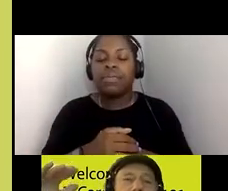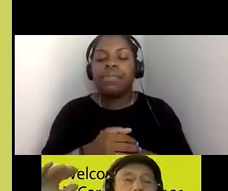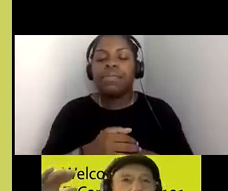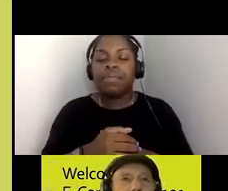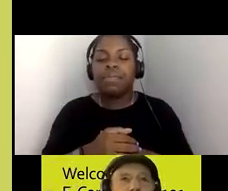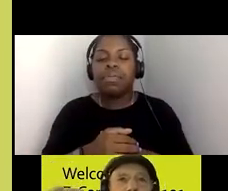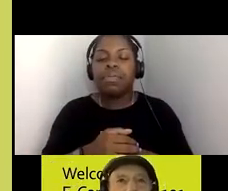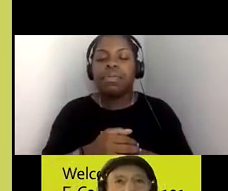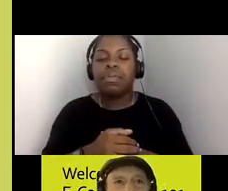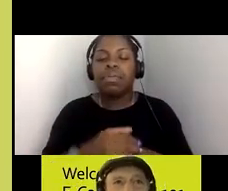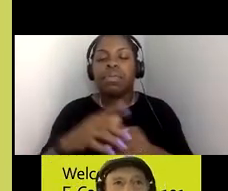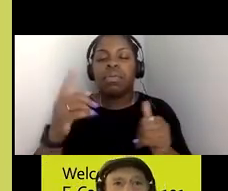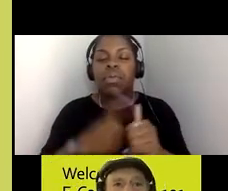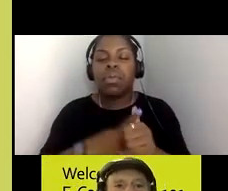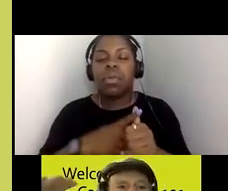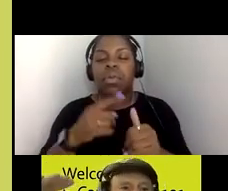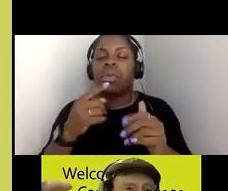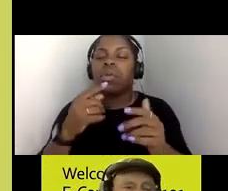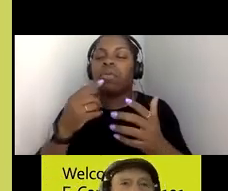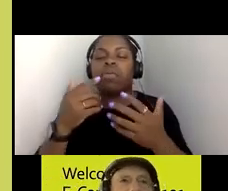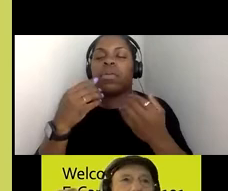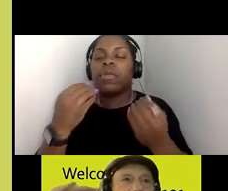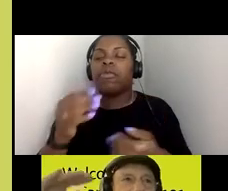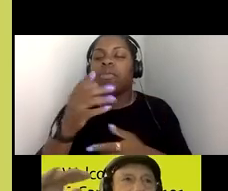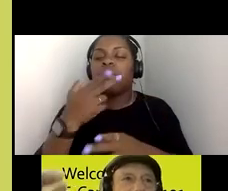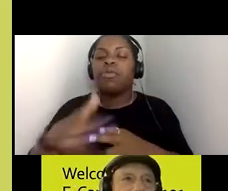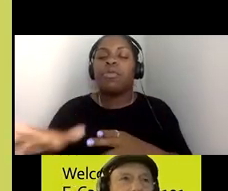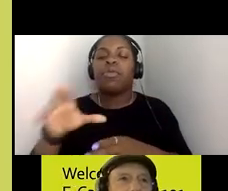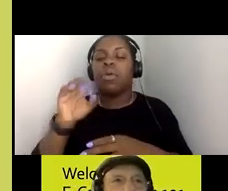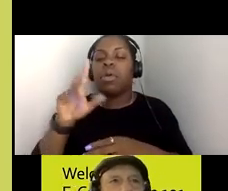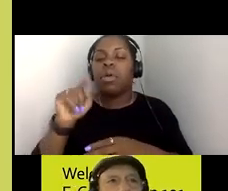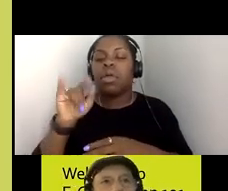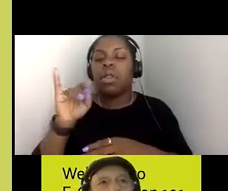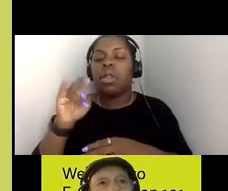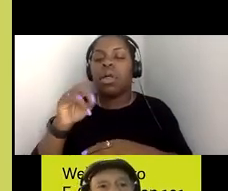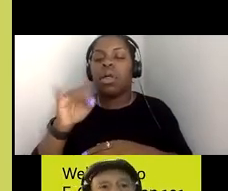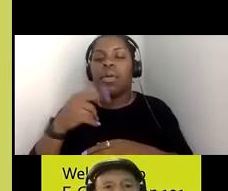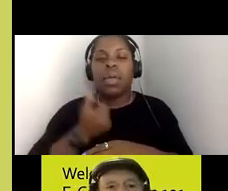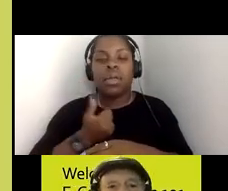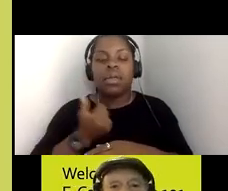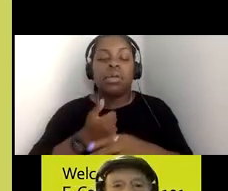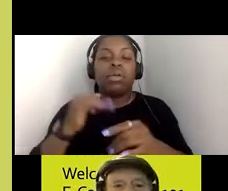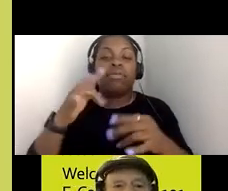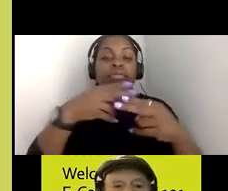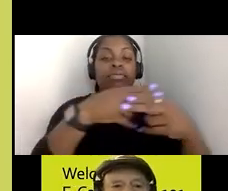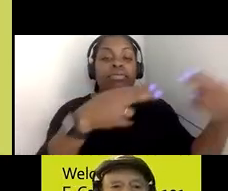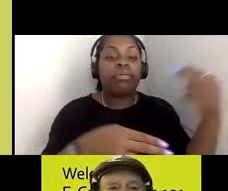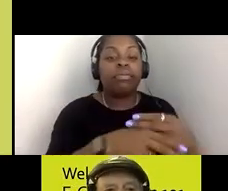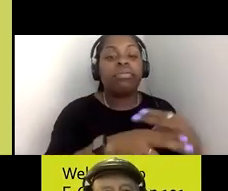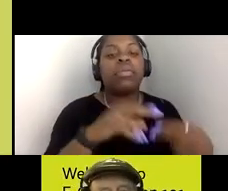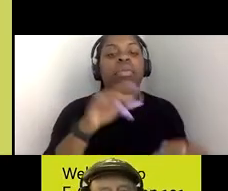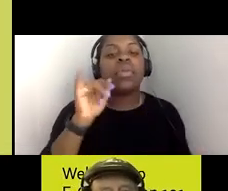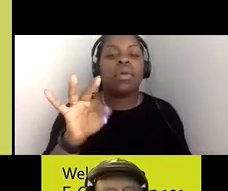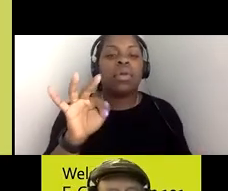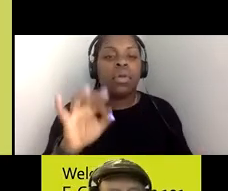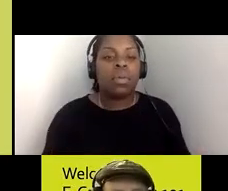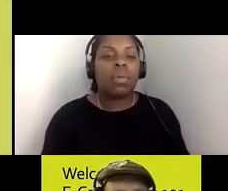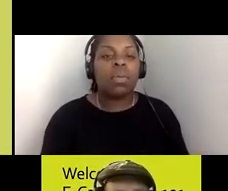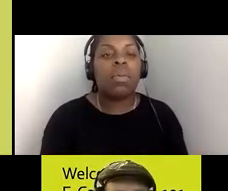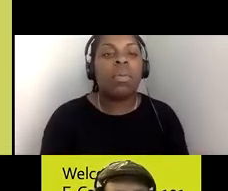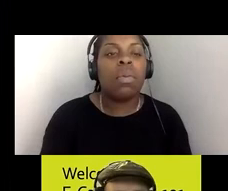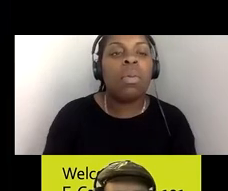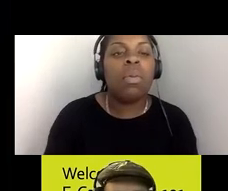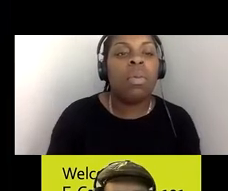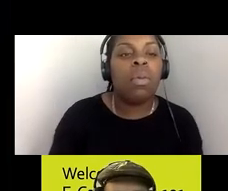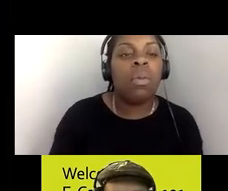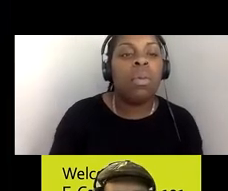alternativas existen. Primero que nada, quiero darte un resumen de lo que estamos haciendo, lo que vamos a hacer, y si podemos ver